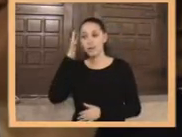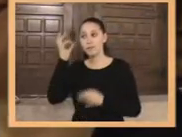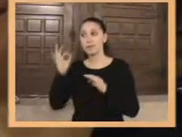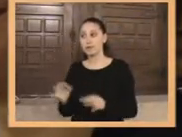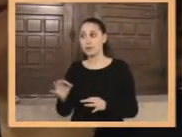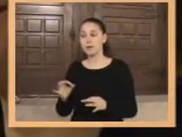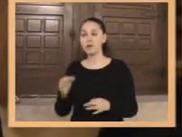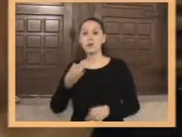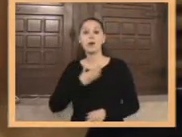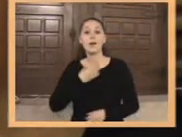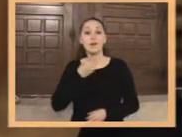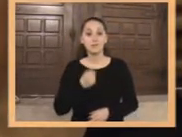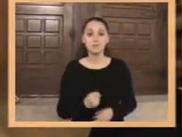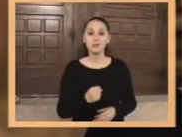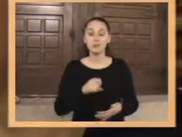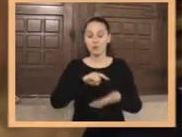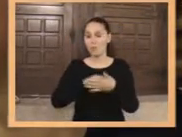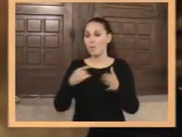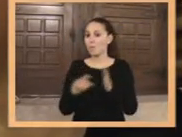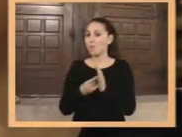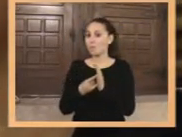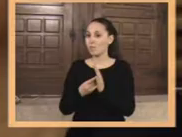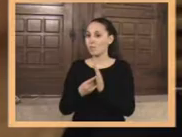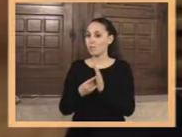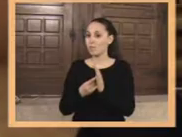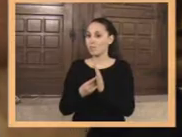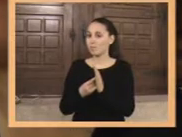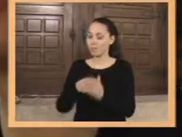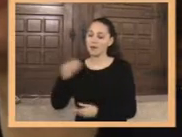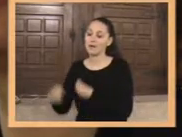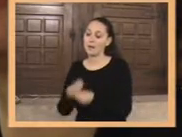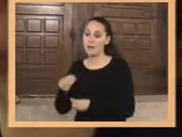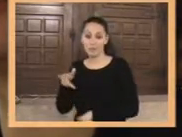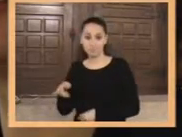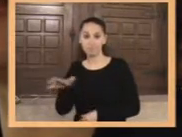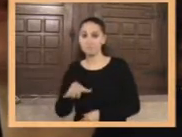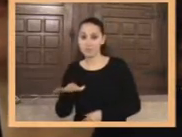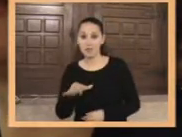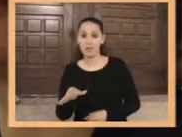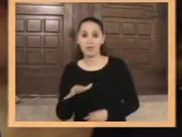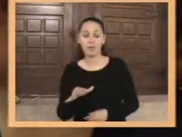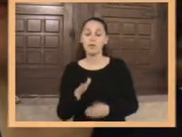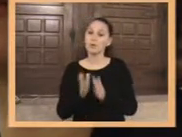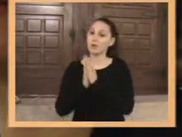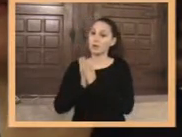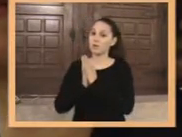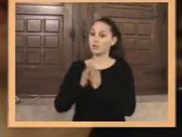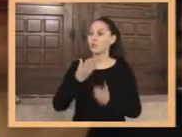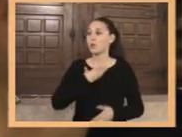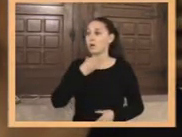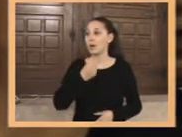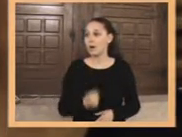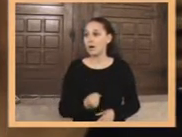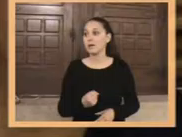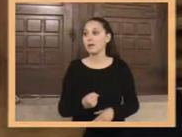plan de actuación precisamente en esa zona, y mi ruego es precisamente al señor alcalde que actúe con la